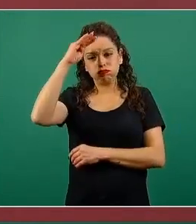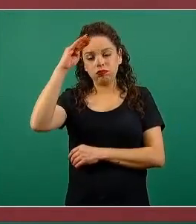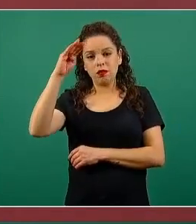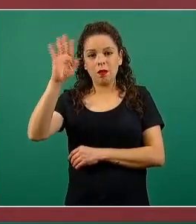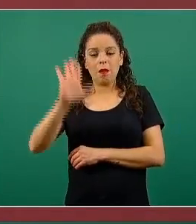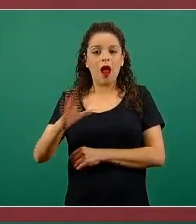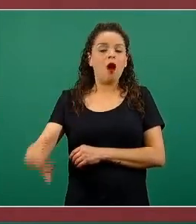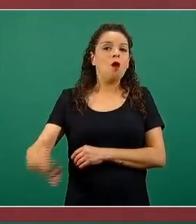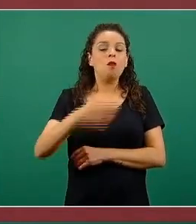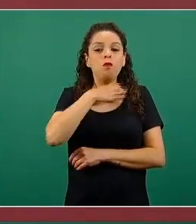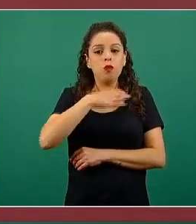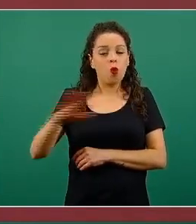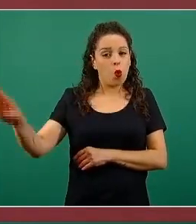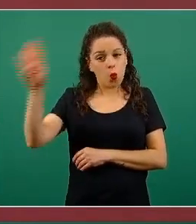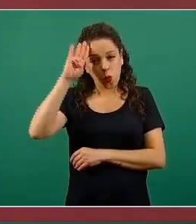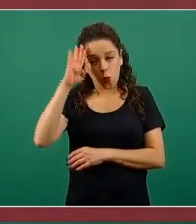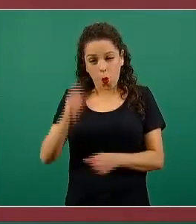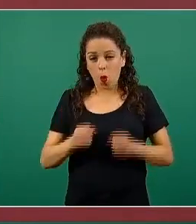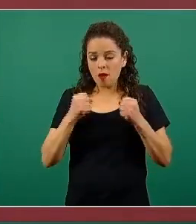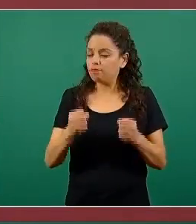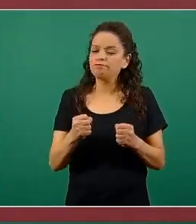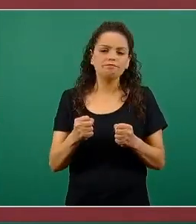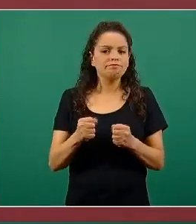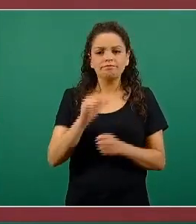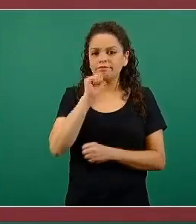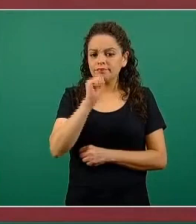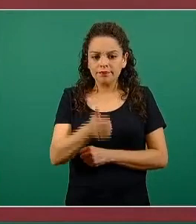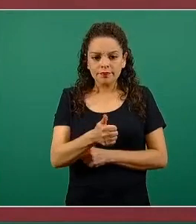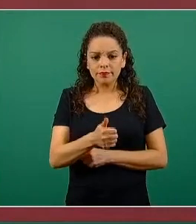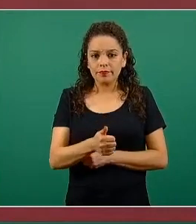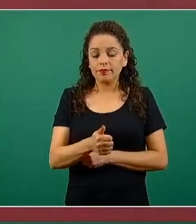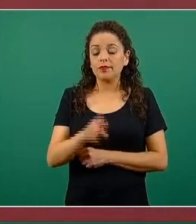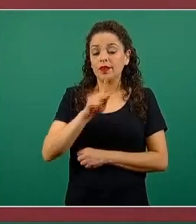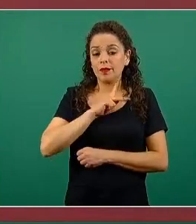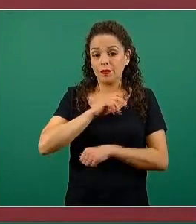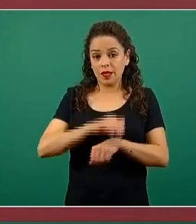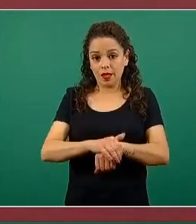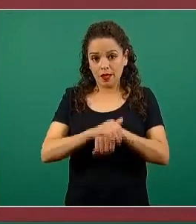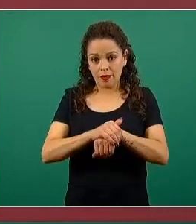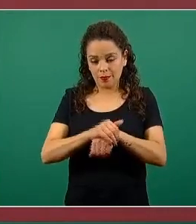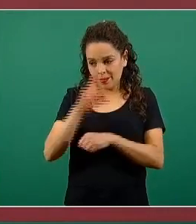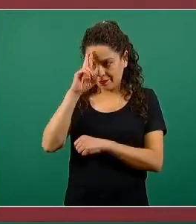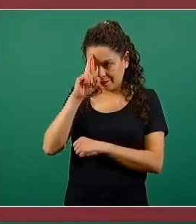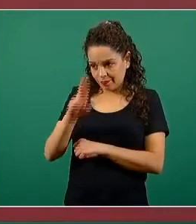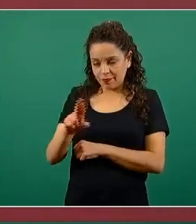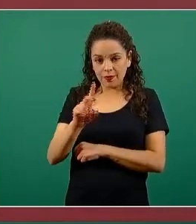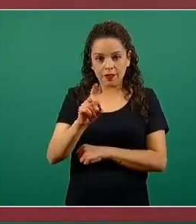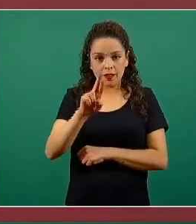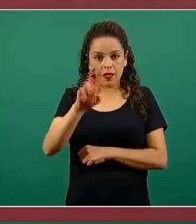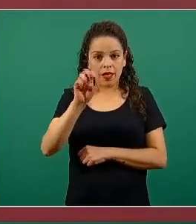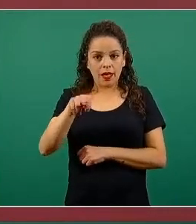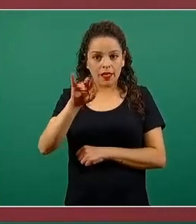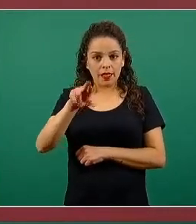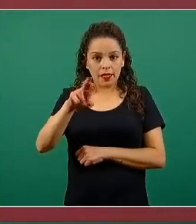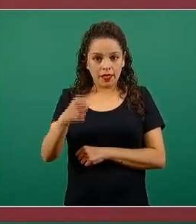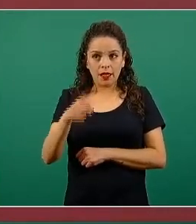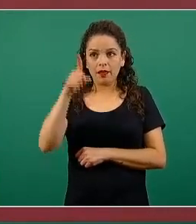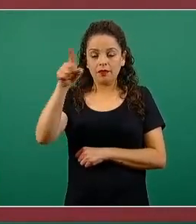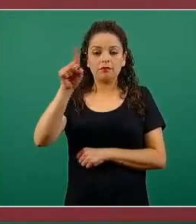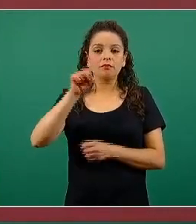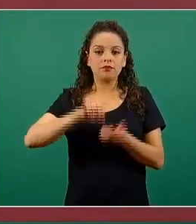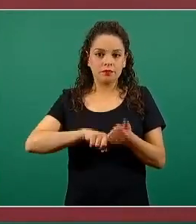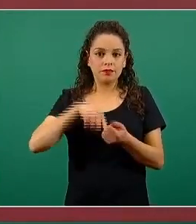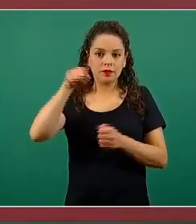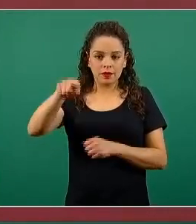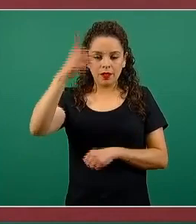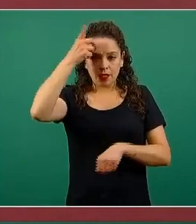Ahora, ciertamente, nuestro muy respetado y querido amigo, el doctor Enrique Graue, rector de la Universidad Nacional Autónoma